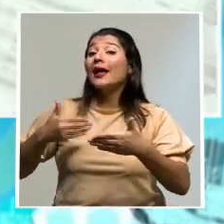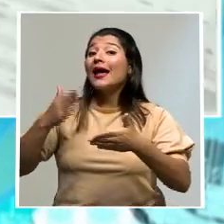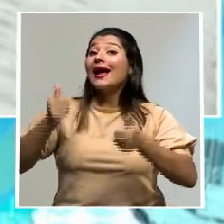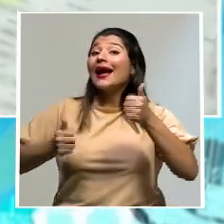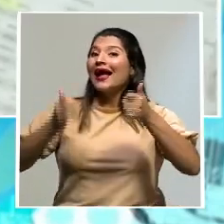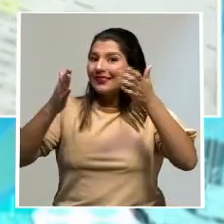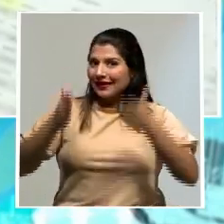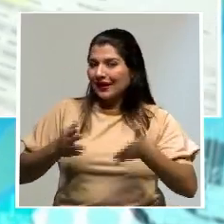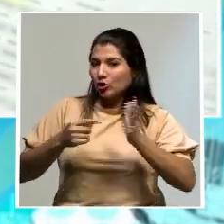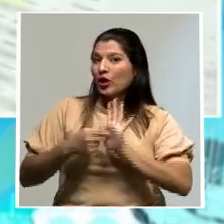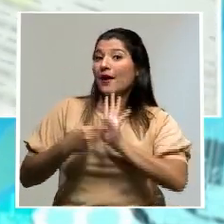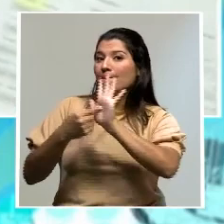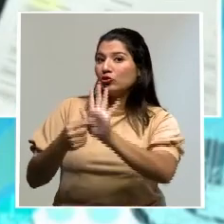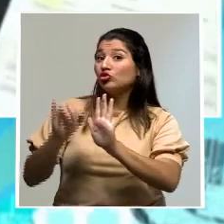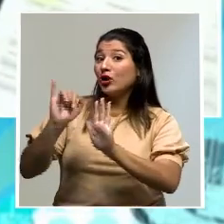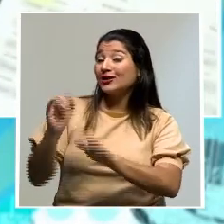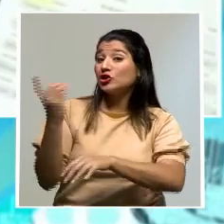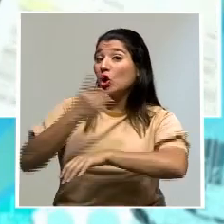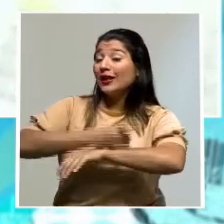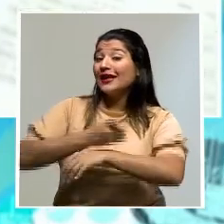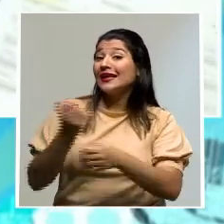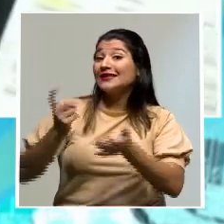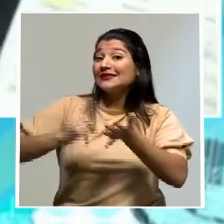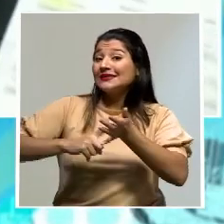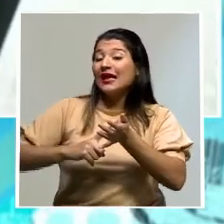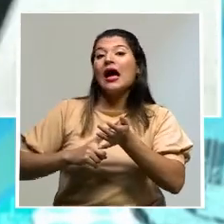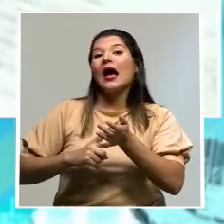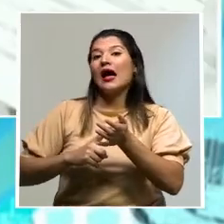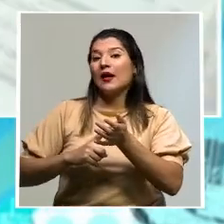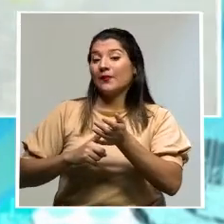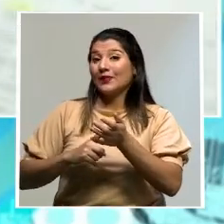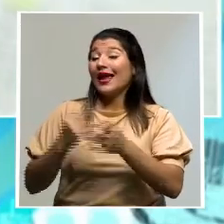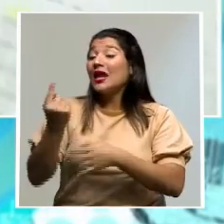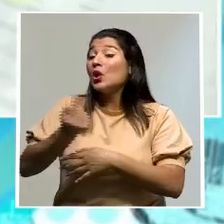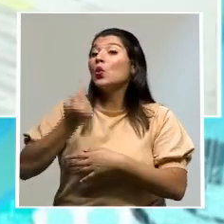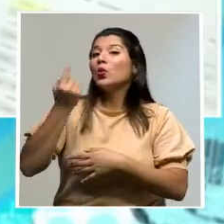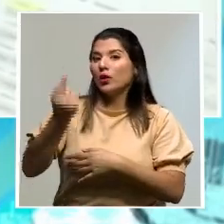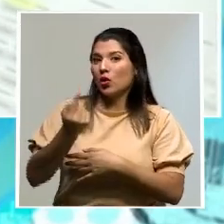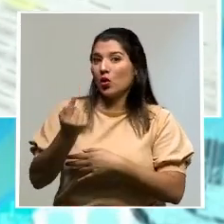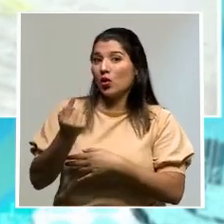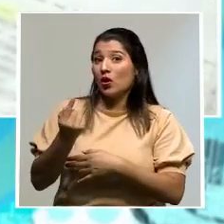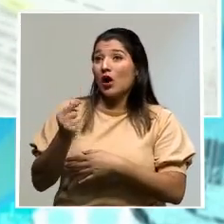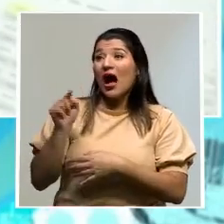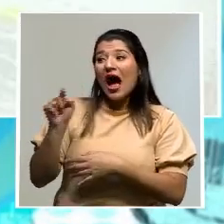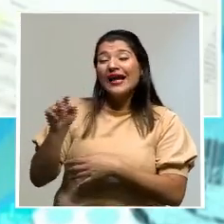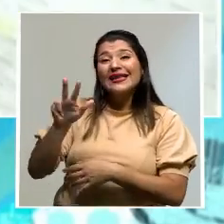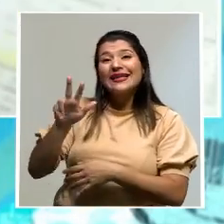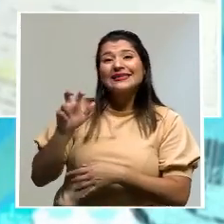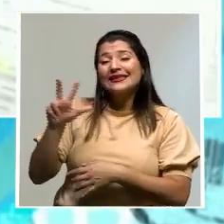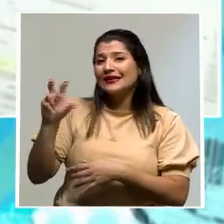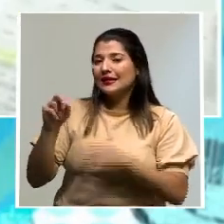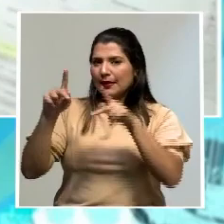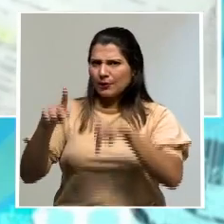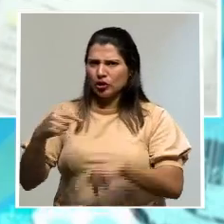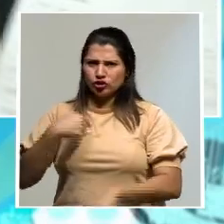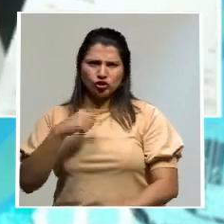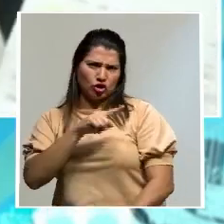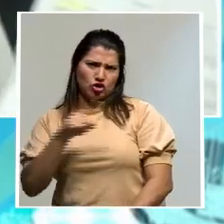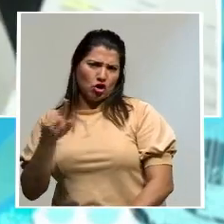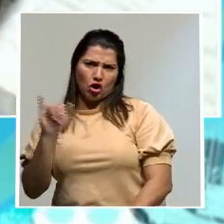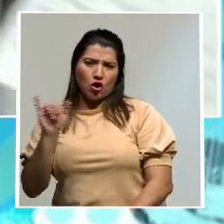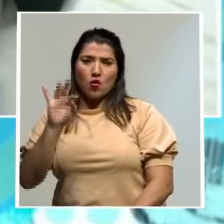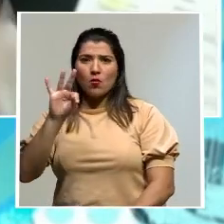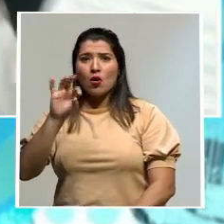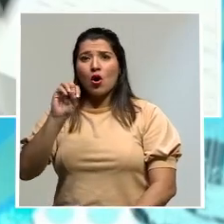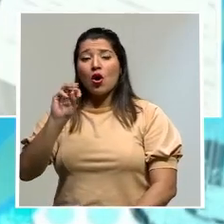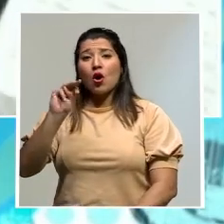que llevó esto el día de la inscripción al Balcón Verde. El único. Y aquí hay más de 330 personas. A mí no me tocó, como Roberto Thompson, la suerte de que alguien,